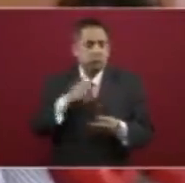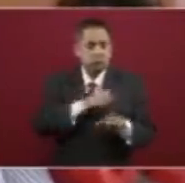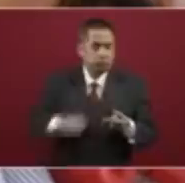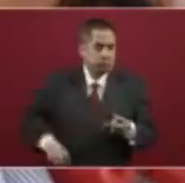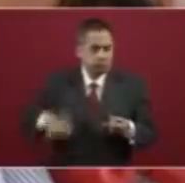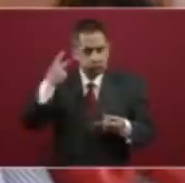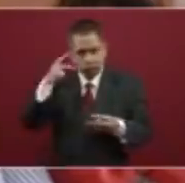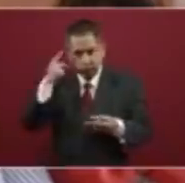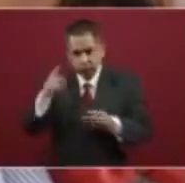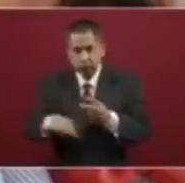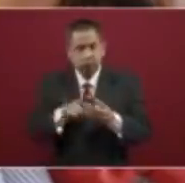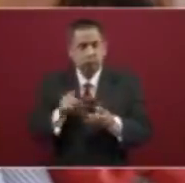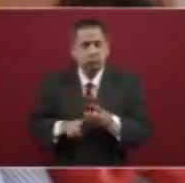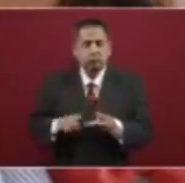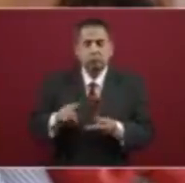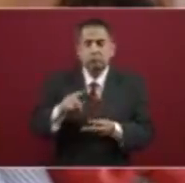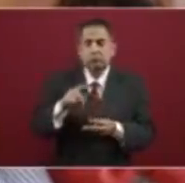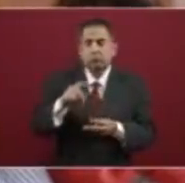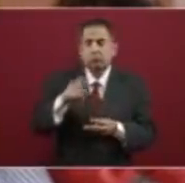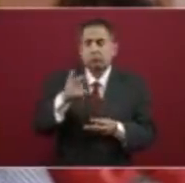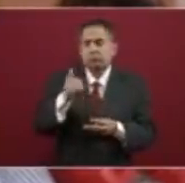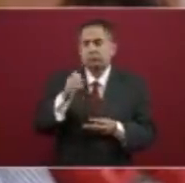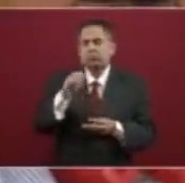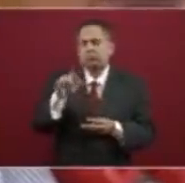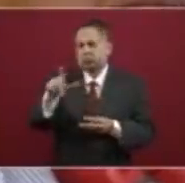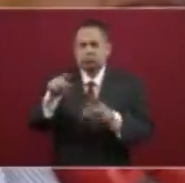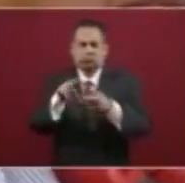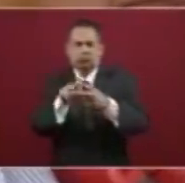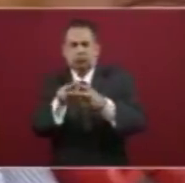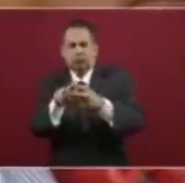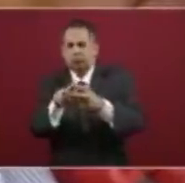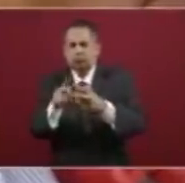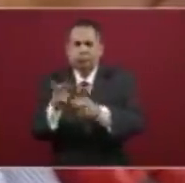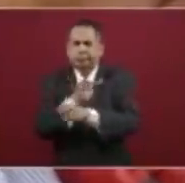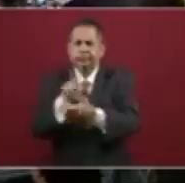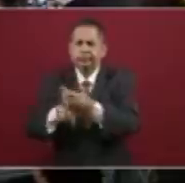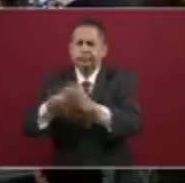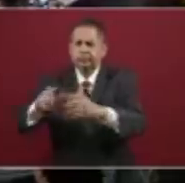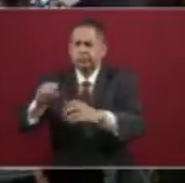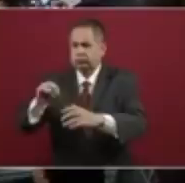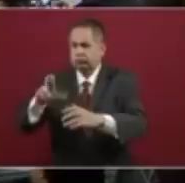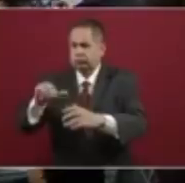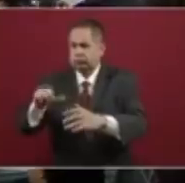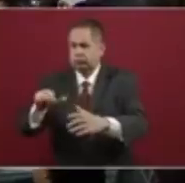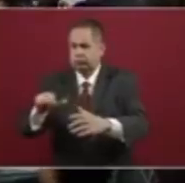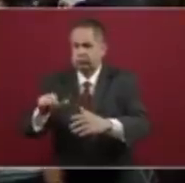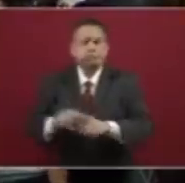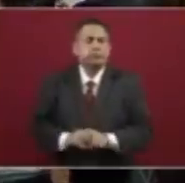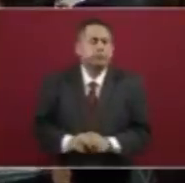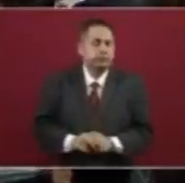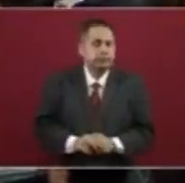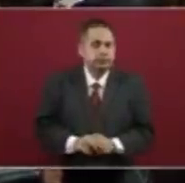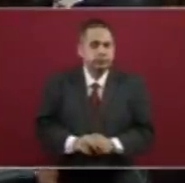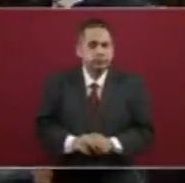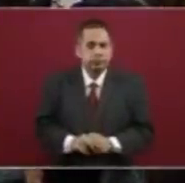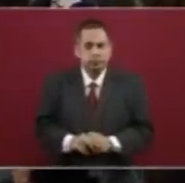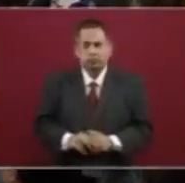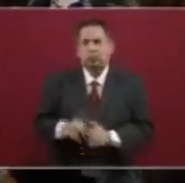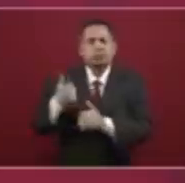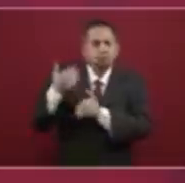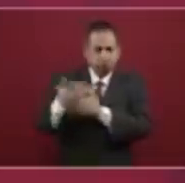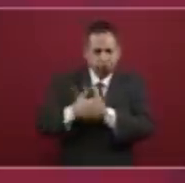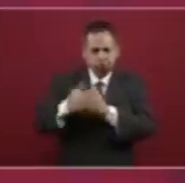Puebla, como Yelcol. Esas serían las dos preguntas, presidente. Bueno, vamos a seguir dando